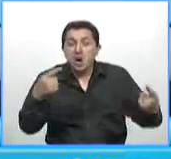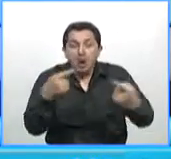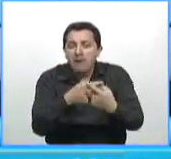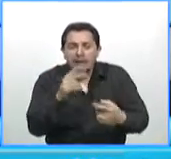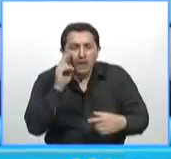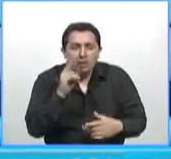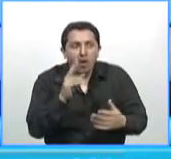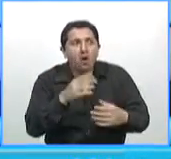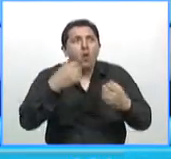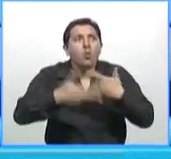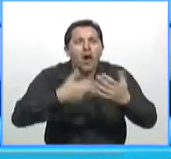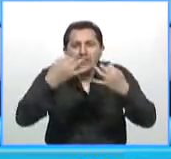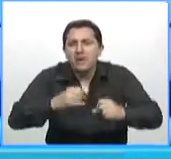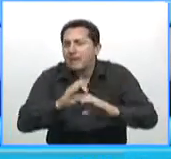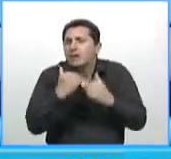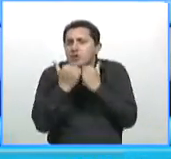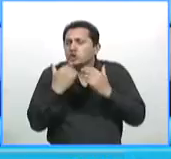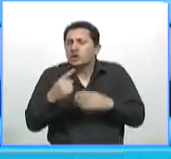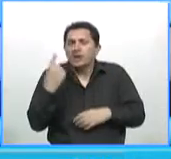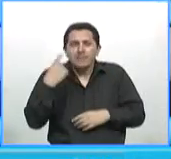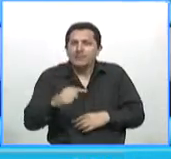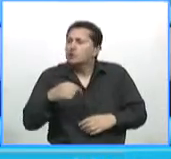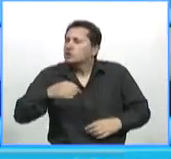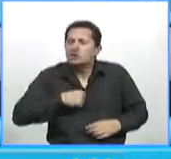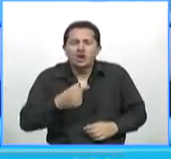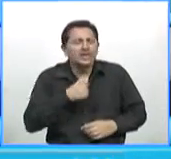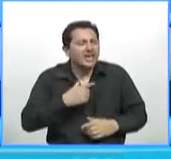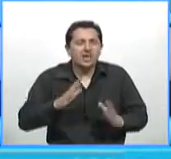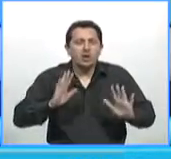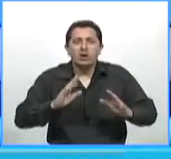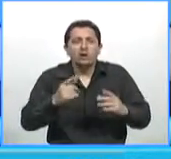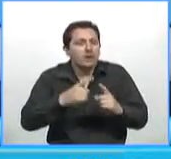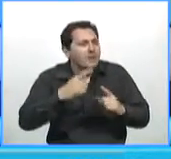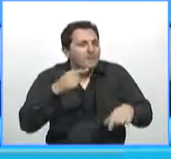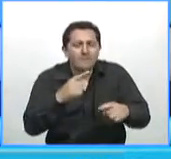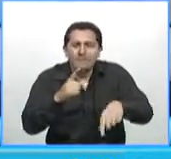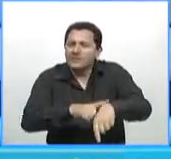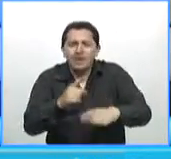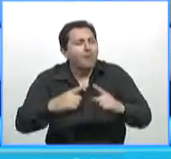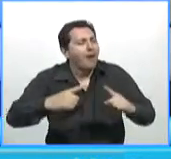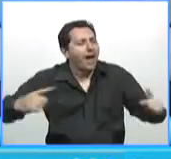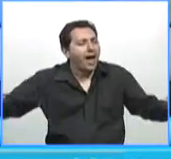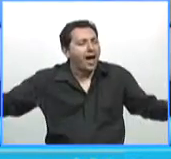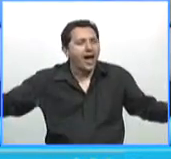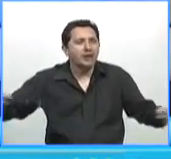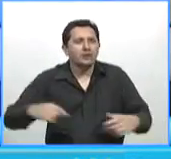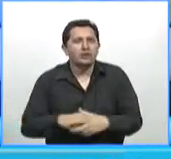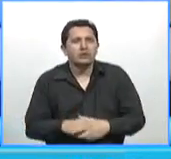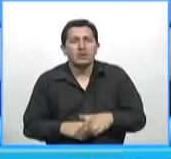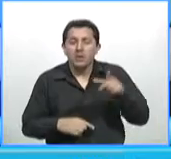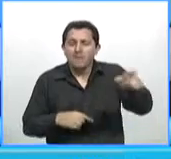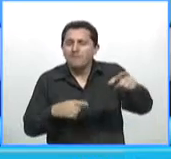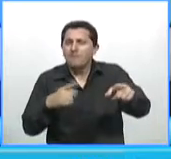jugamos bien, mal. Sí. Lo único que quería era eso, que no termine. ¿Para vos fue el mejor partido, la final de todo el